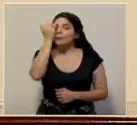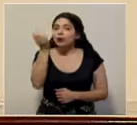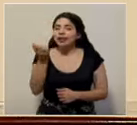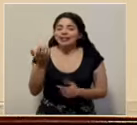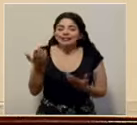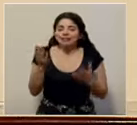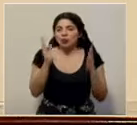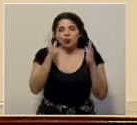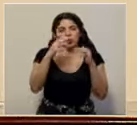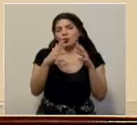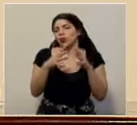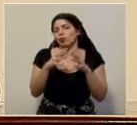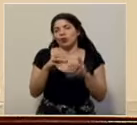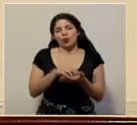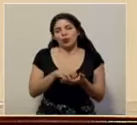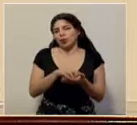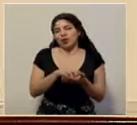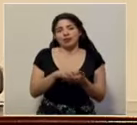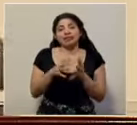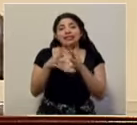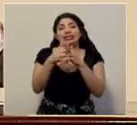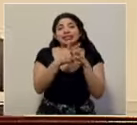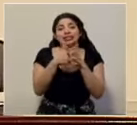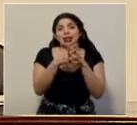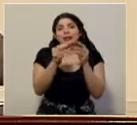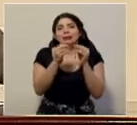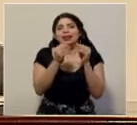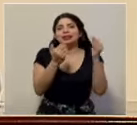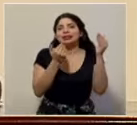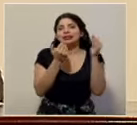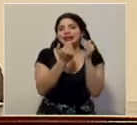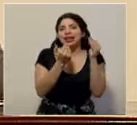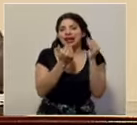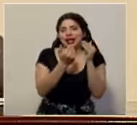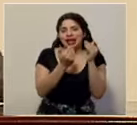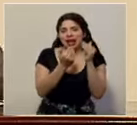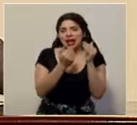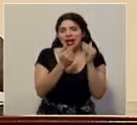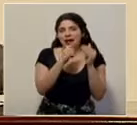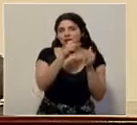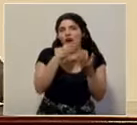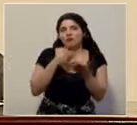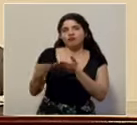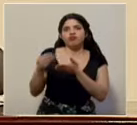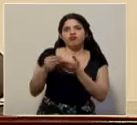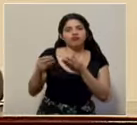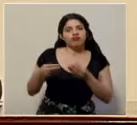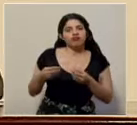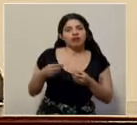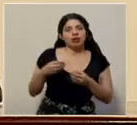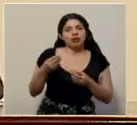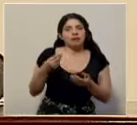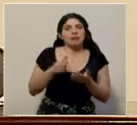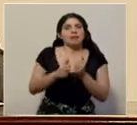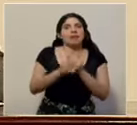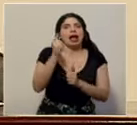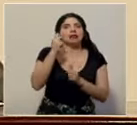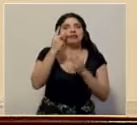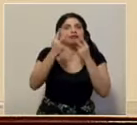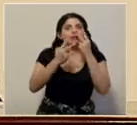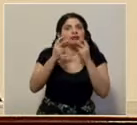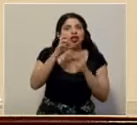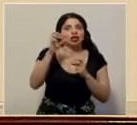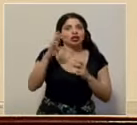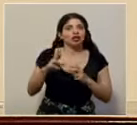sin duda, Estados Unidos es el mercado más cercano, digamos, en términos de poder adquisitivo y que tradicionalmente más ha visitado Costa